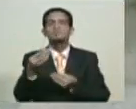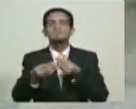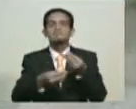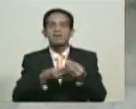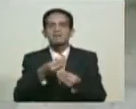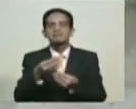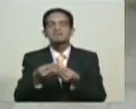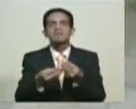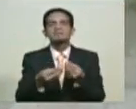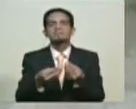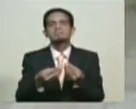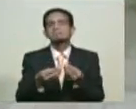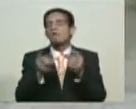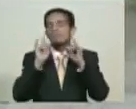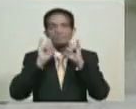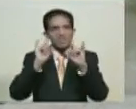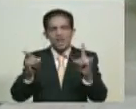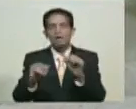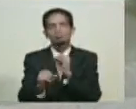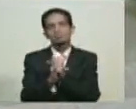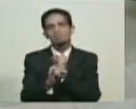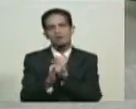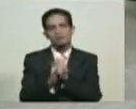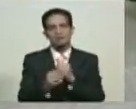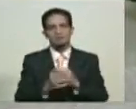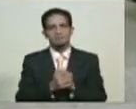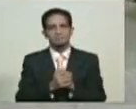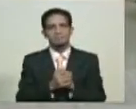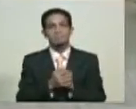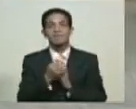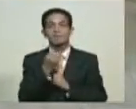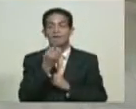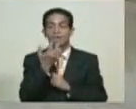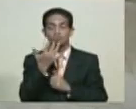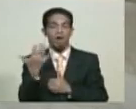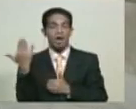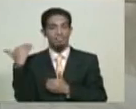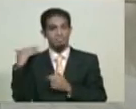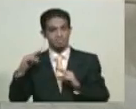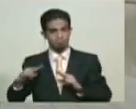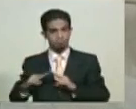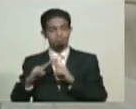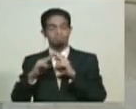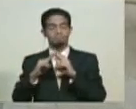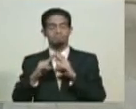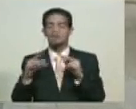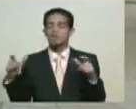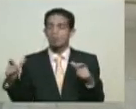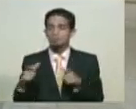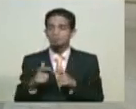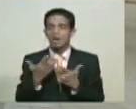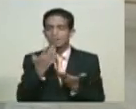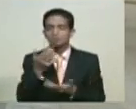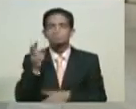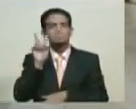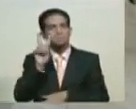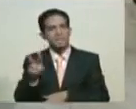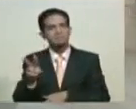Buenas noticias. De las últimas veces que nos vimos y de las necesidades que el país tiene,